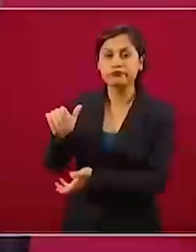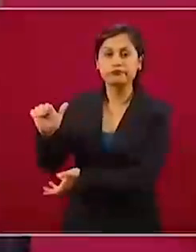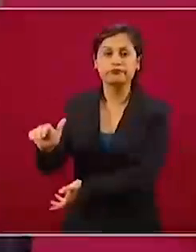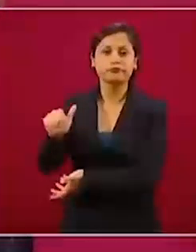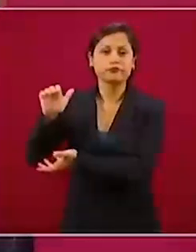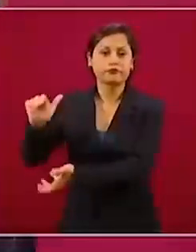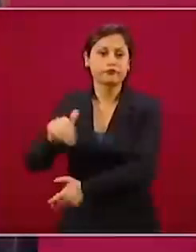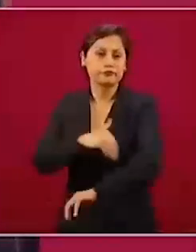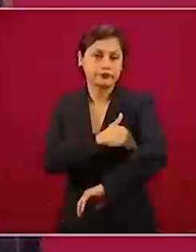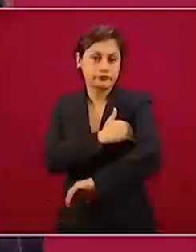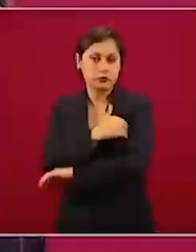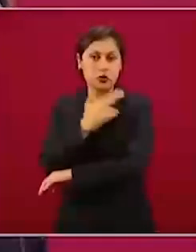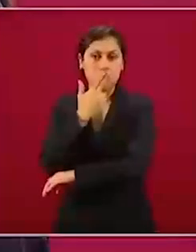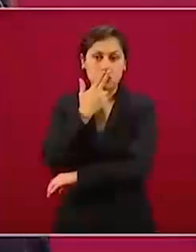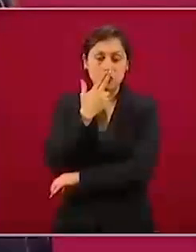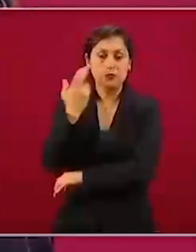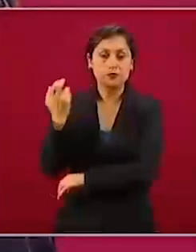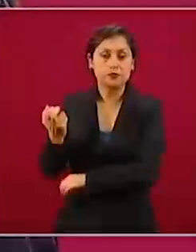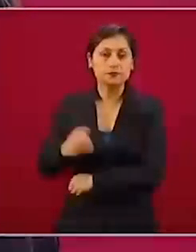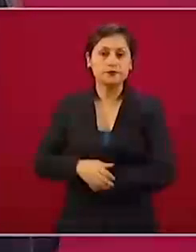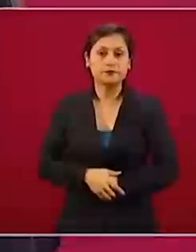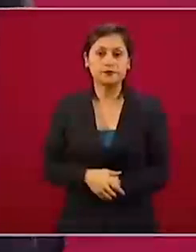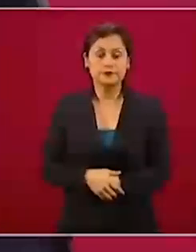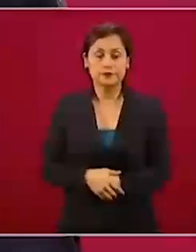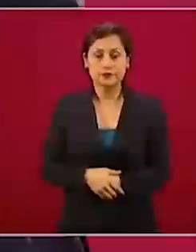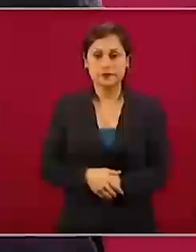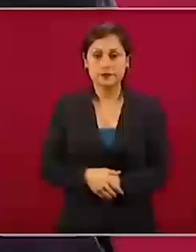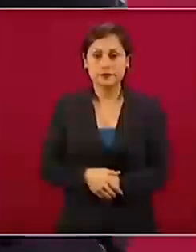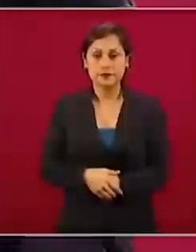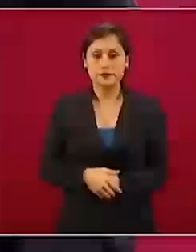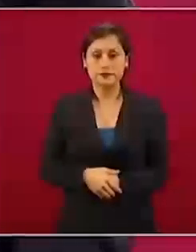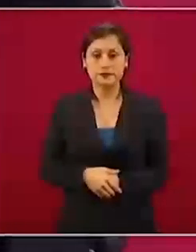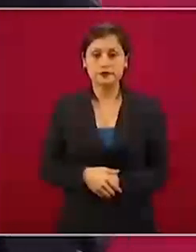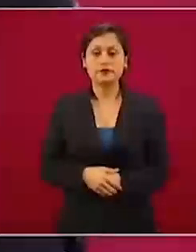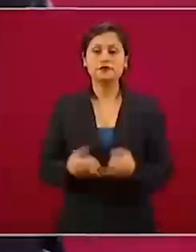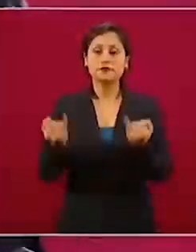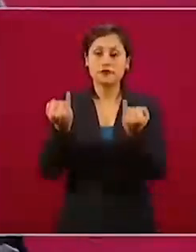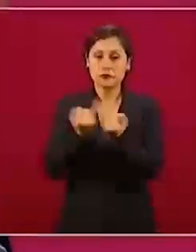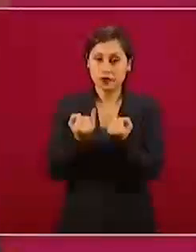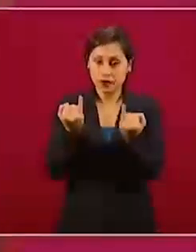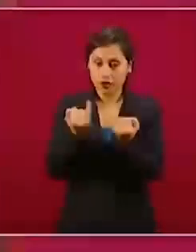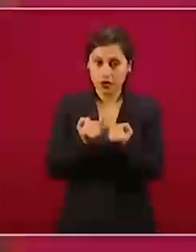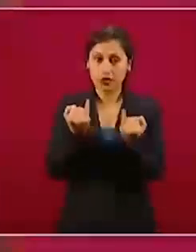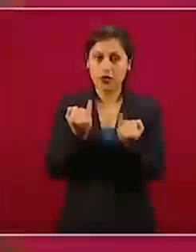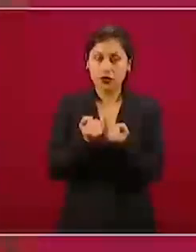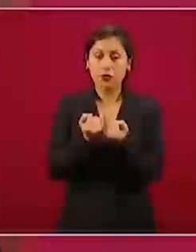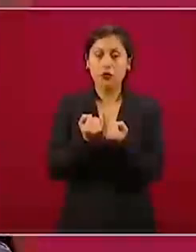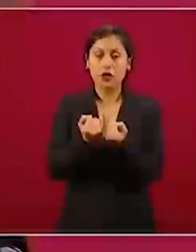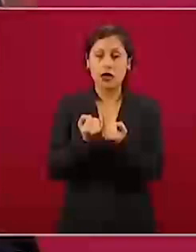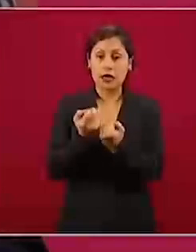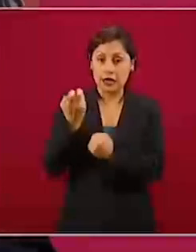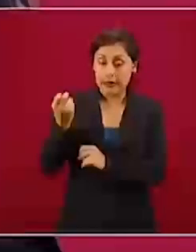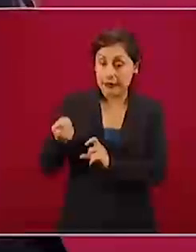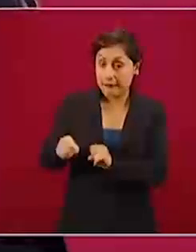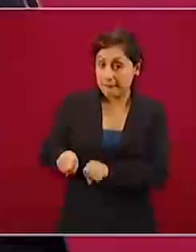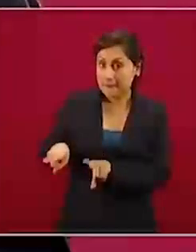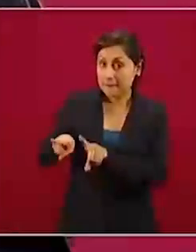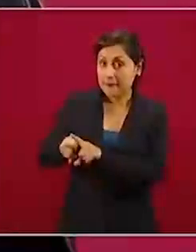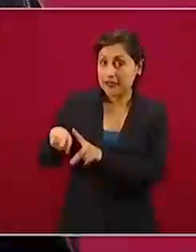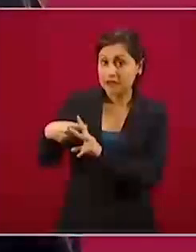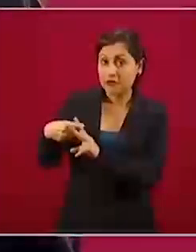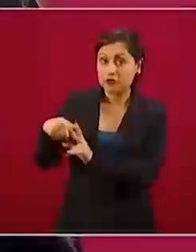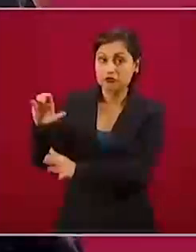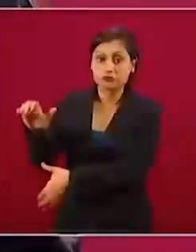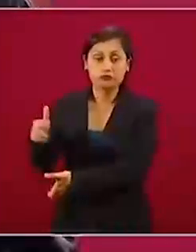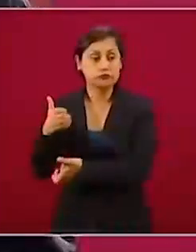al mismo tiempo vamos a destinar el presupuesto a lo fundamental,